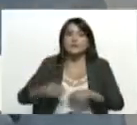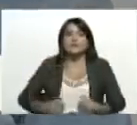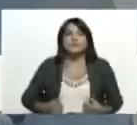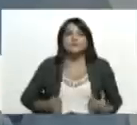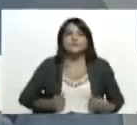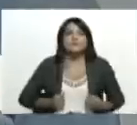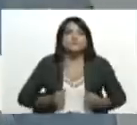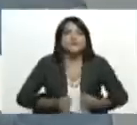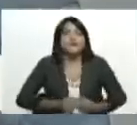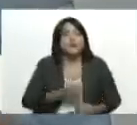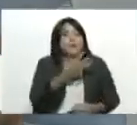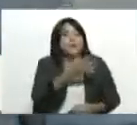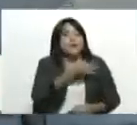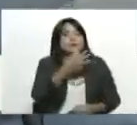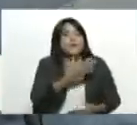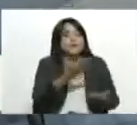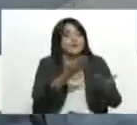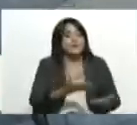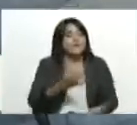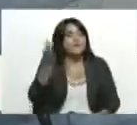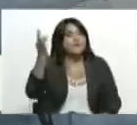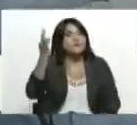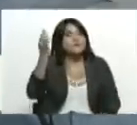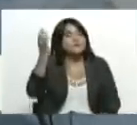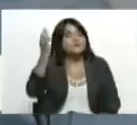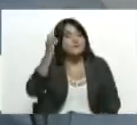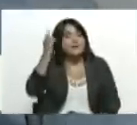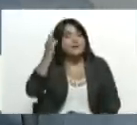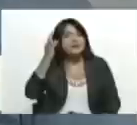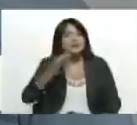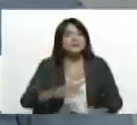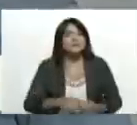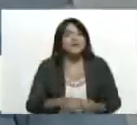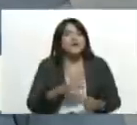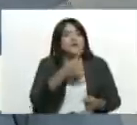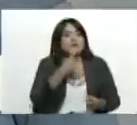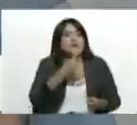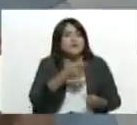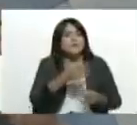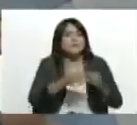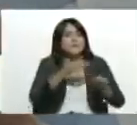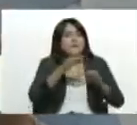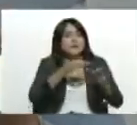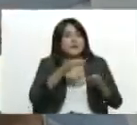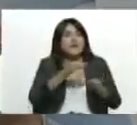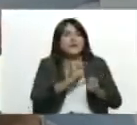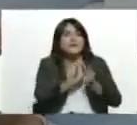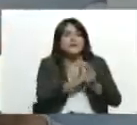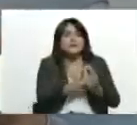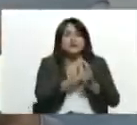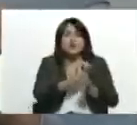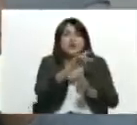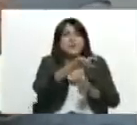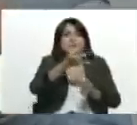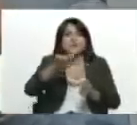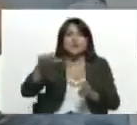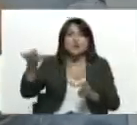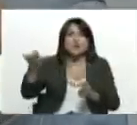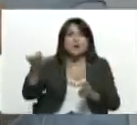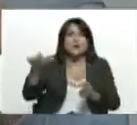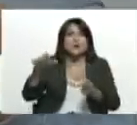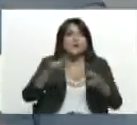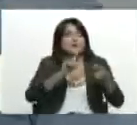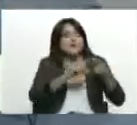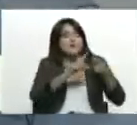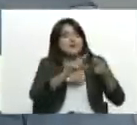Buenas tardes fiscal precisamente esas detenciones de las que usted habla este entre las detenciones destaca el nombre